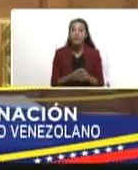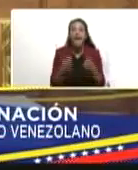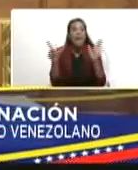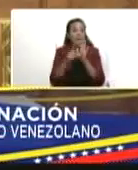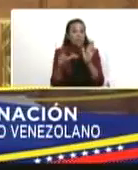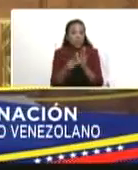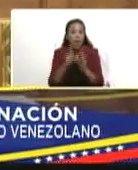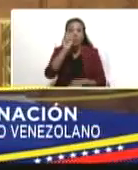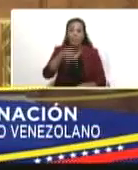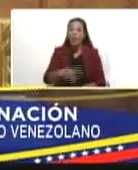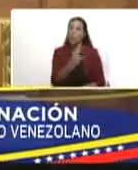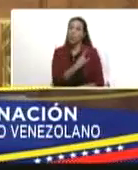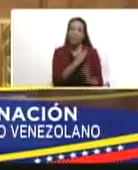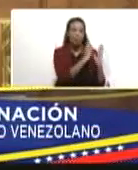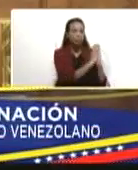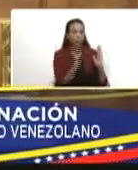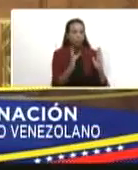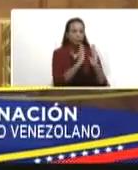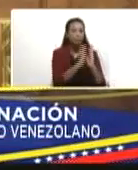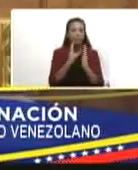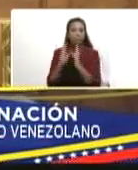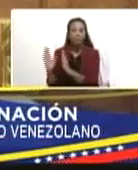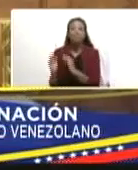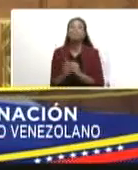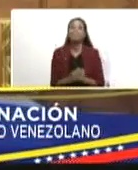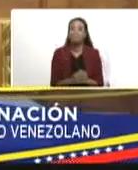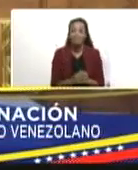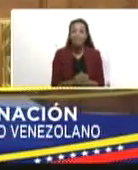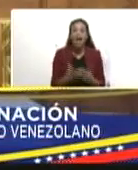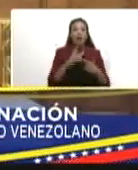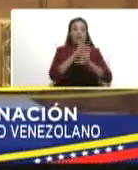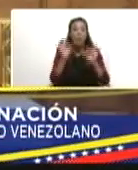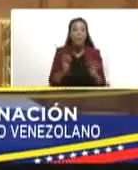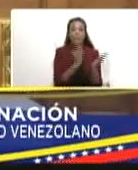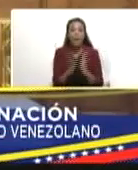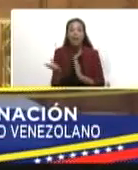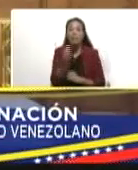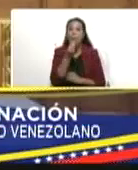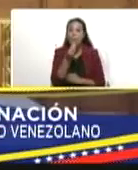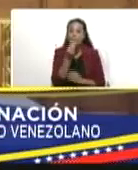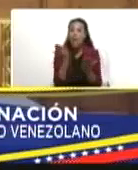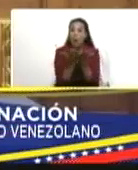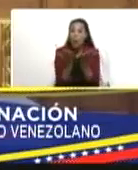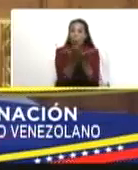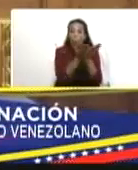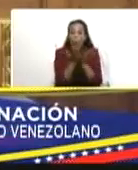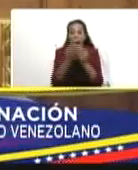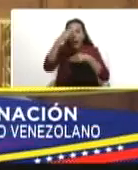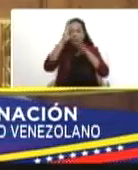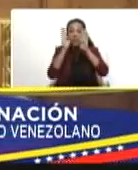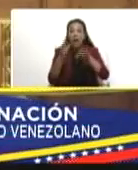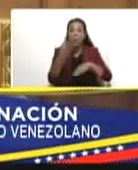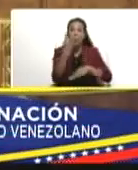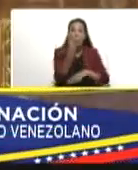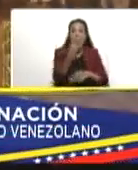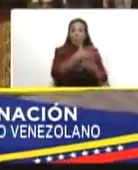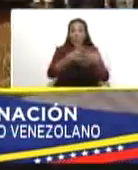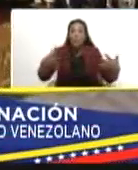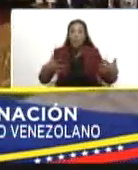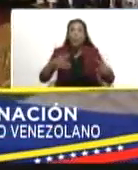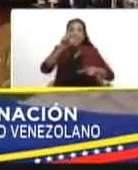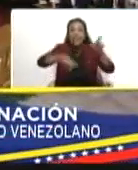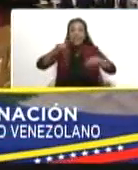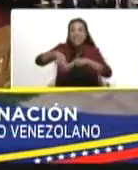liceos y universidades a través del programa de alimentación escolar atendimos a más de 4 millones de